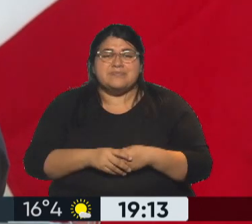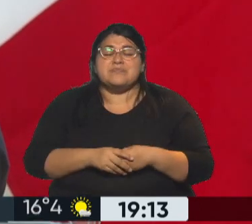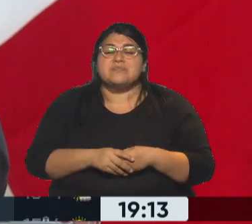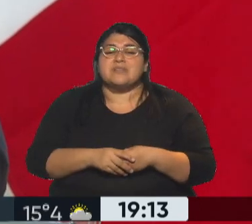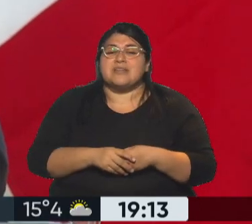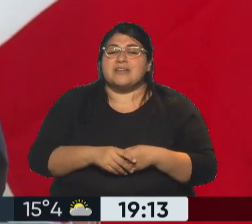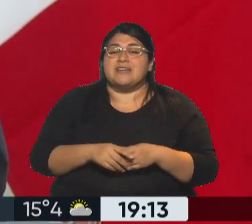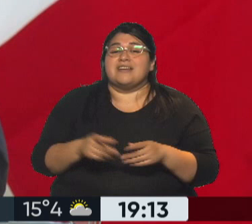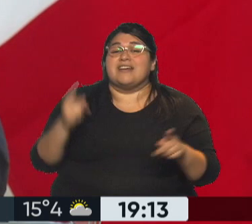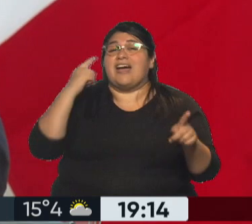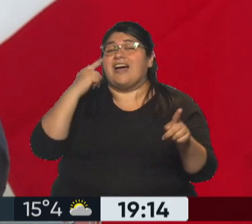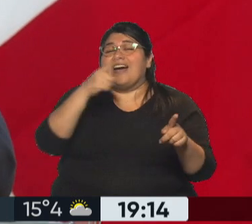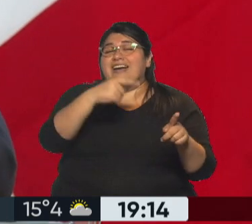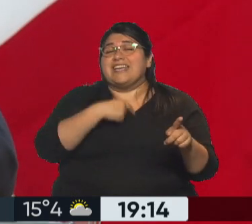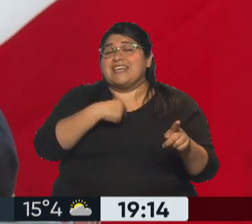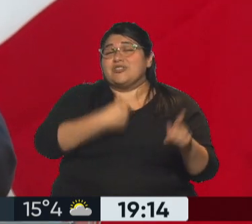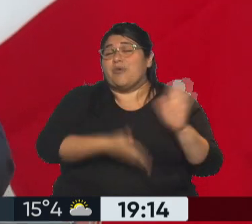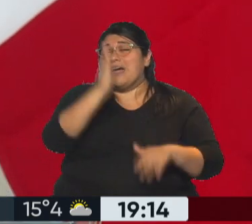No, ese es el deseo de Pablo, ir a Malasia.